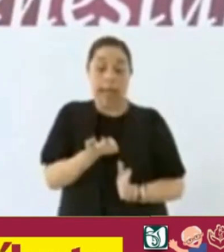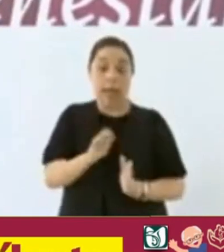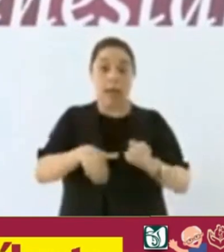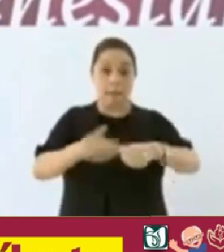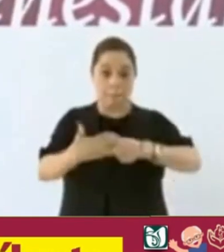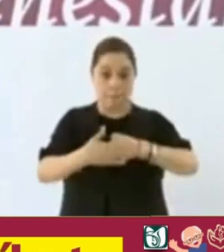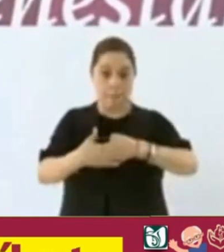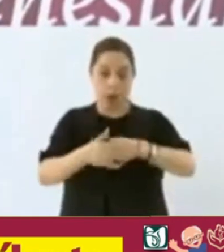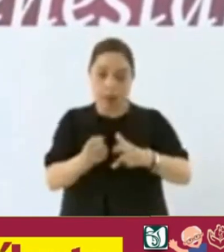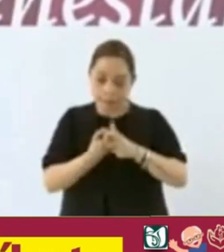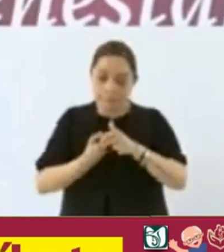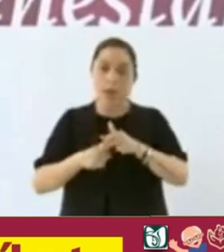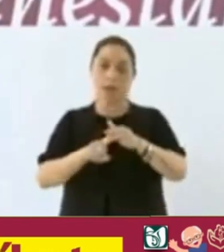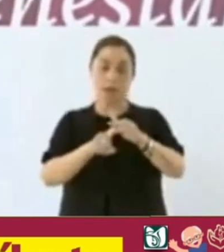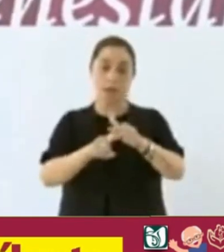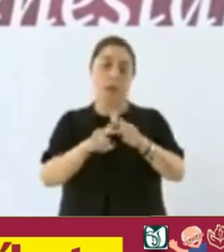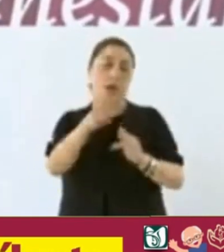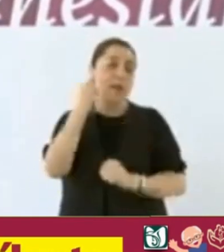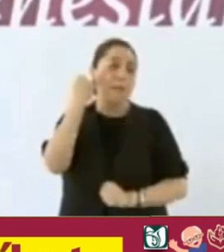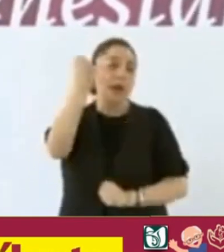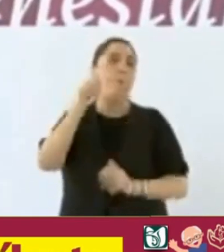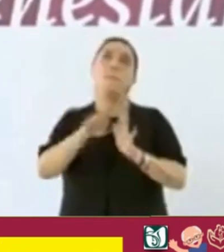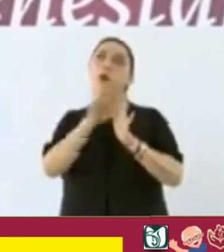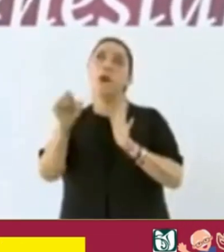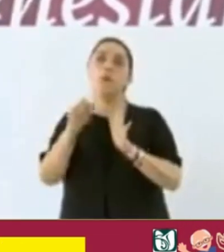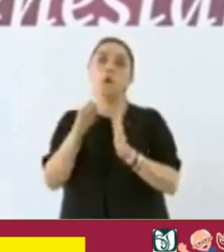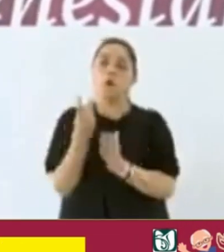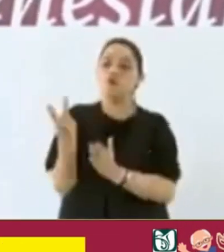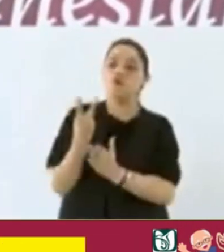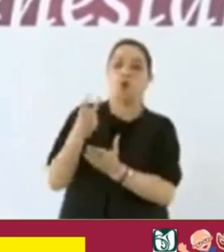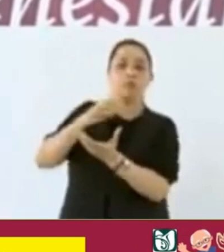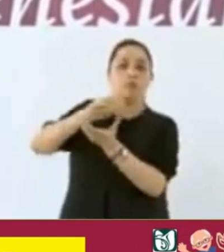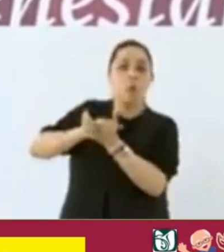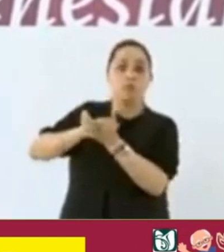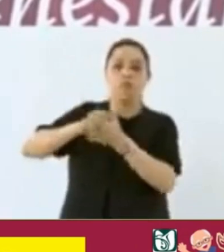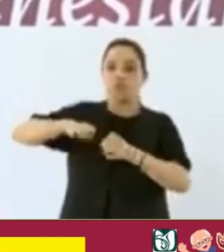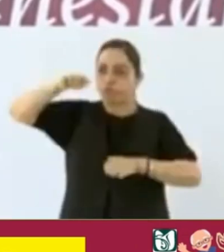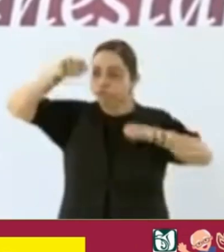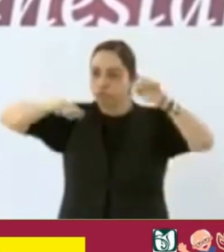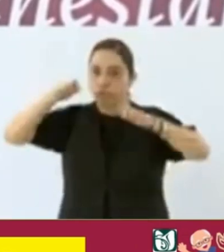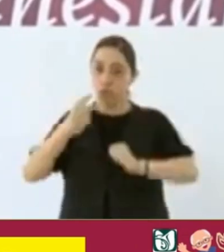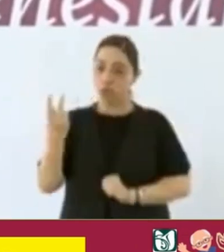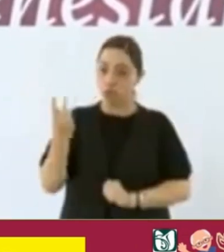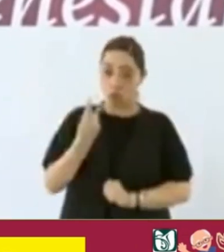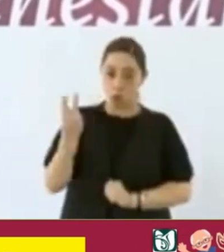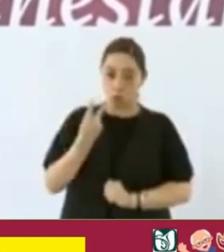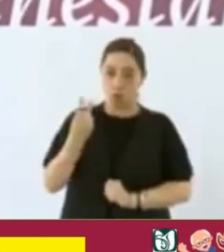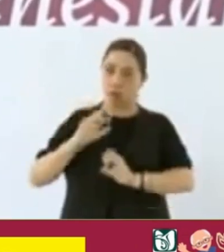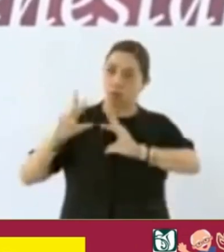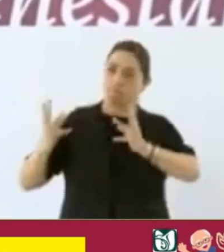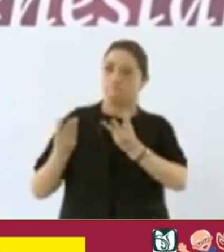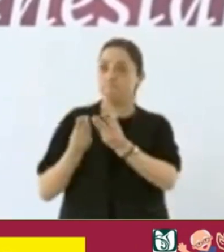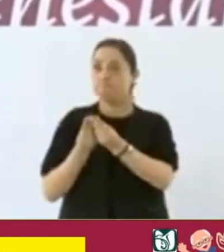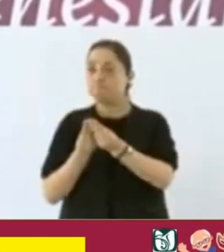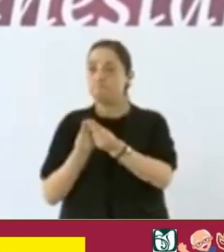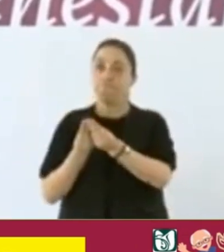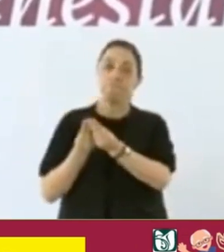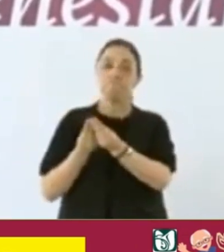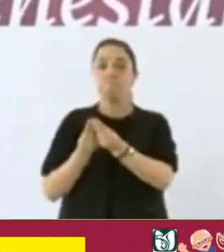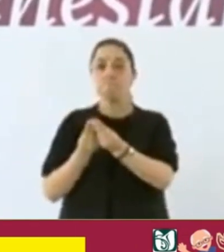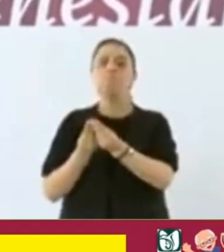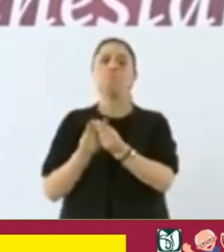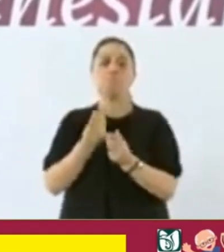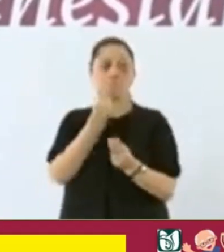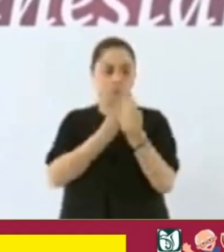si es una pareja de adultos mayores ya van a tener cuando menos para sus